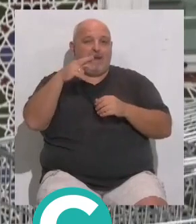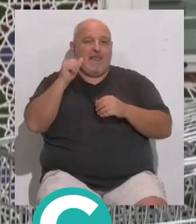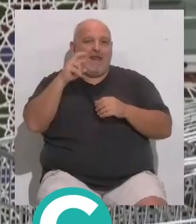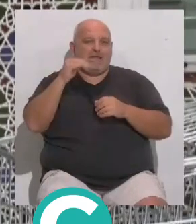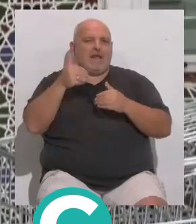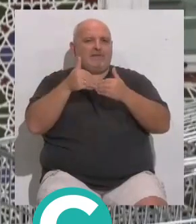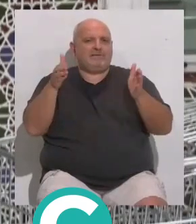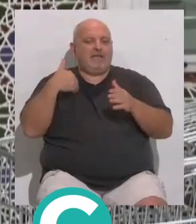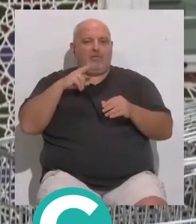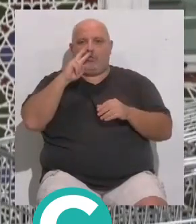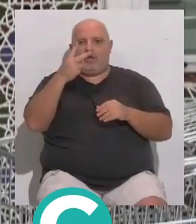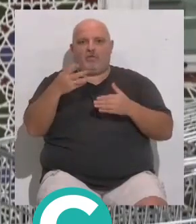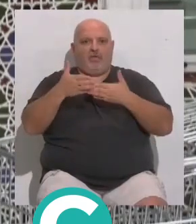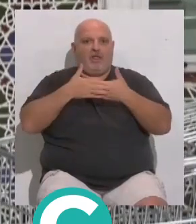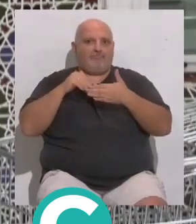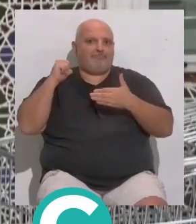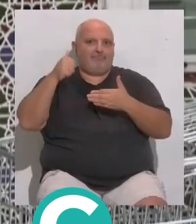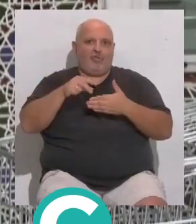reabre sus puertas tras la pandemia.